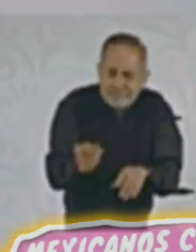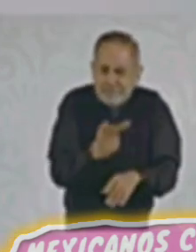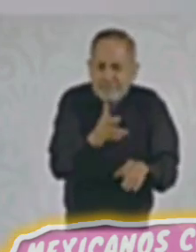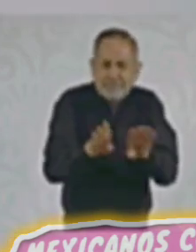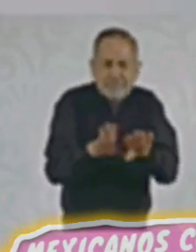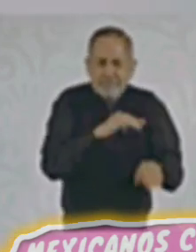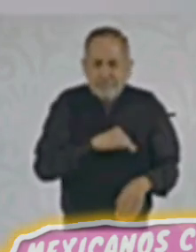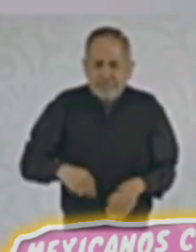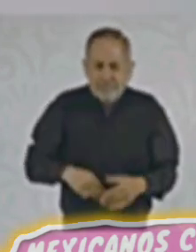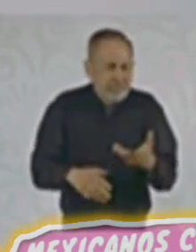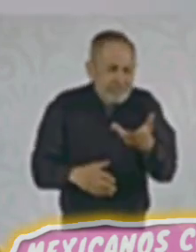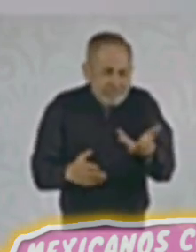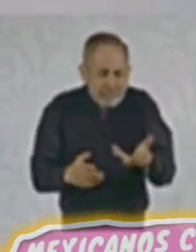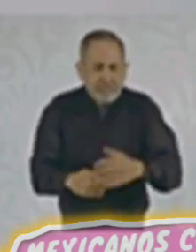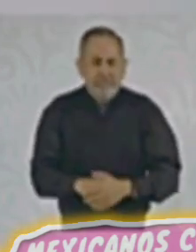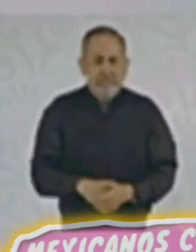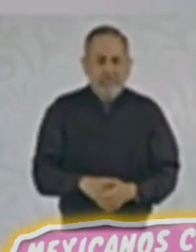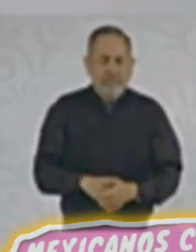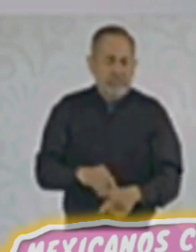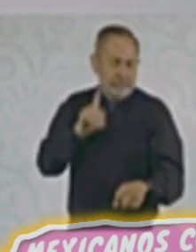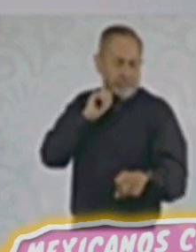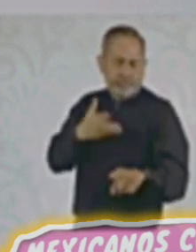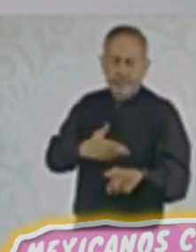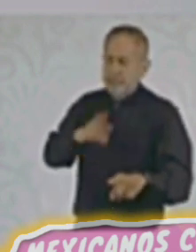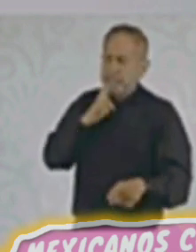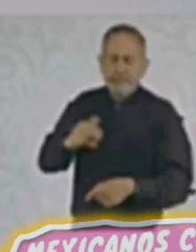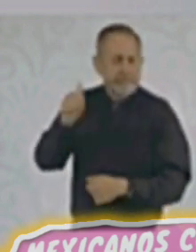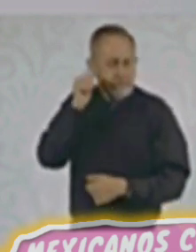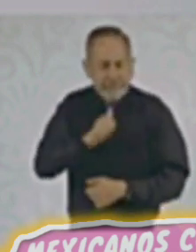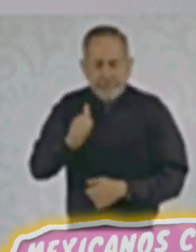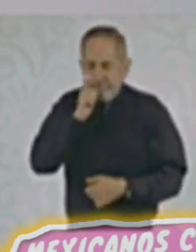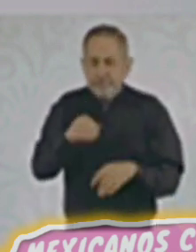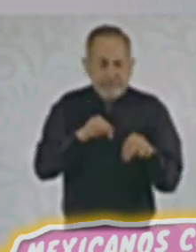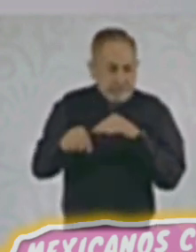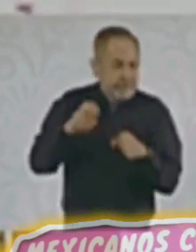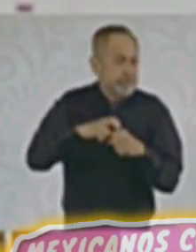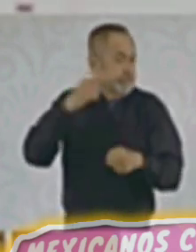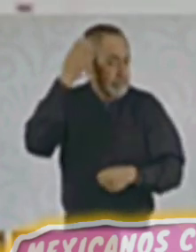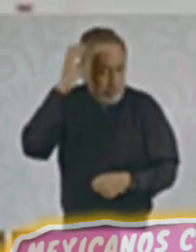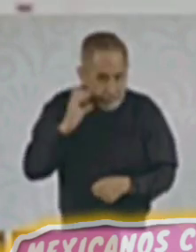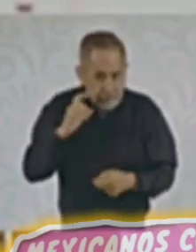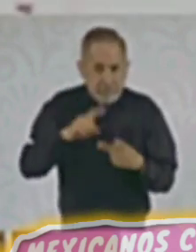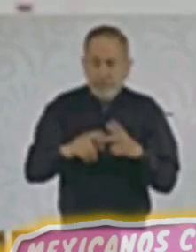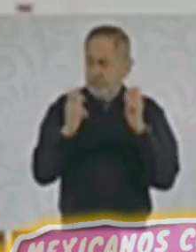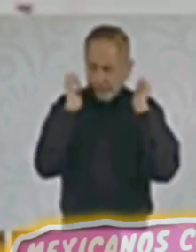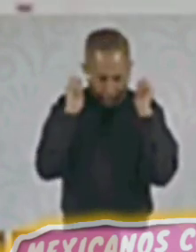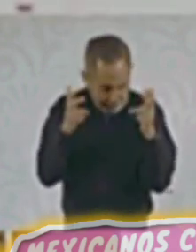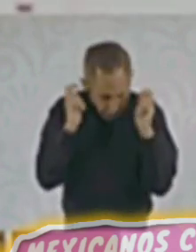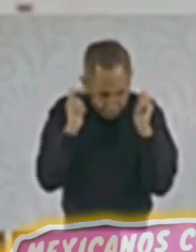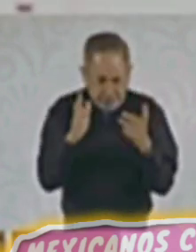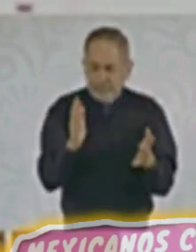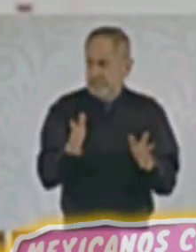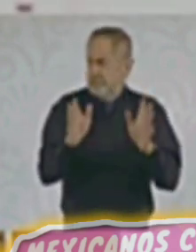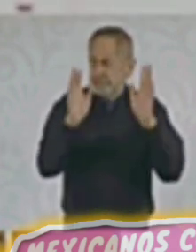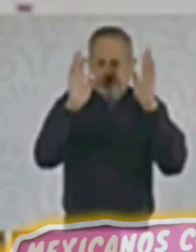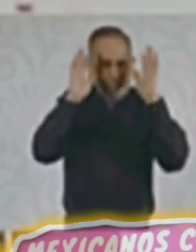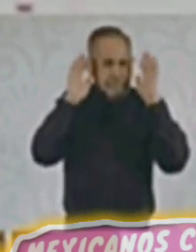Presidenta. Se trabaja en todos los casos. En Culiacán, en Chiapas,